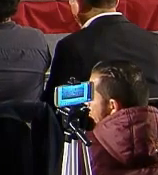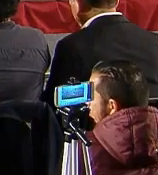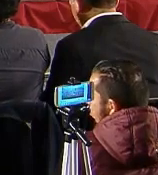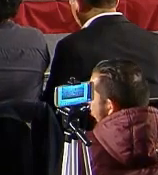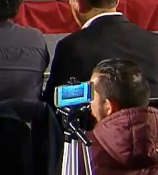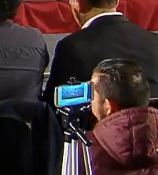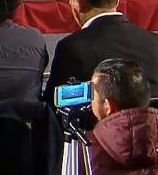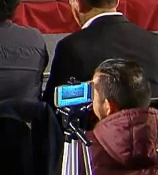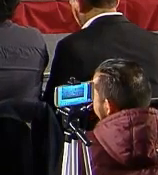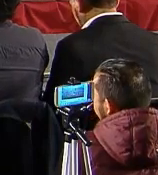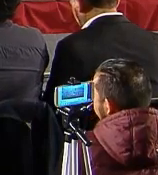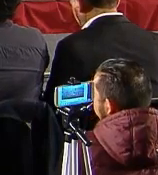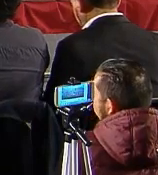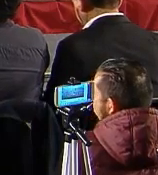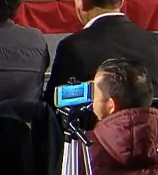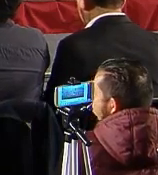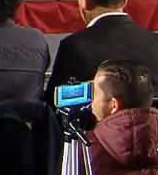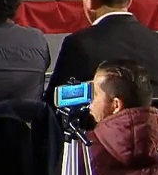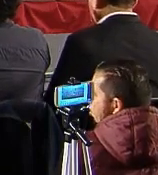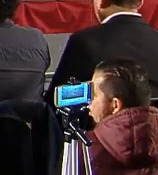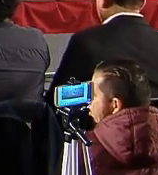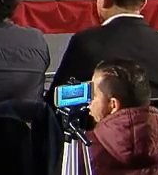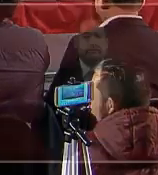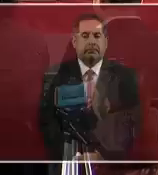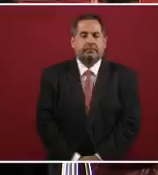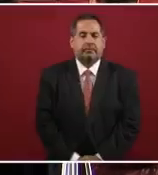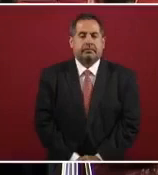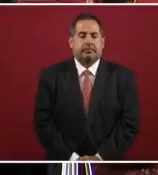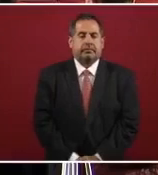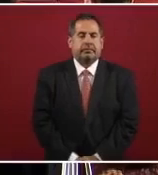primero de agosto es todo señor presidente